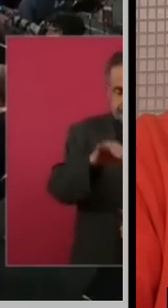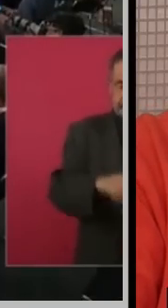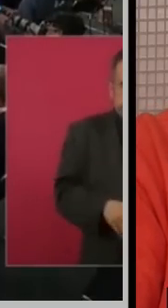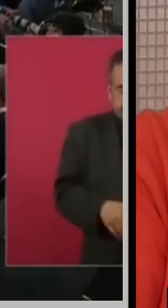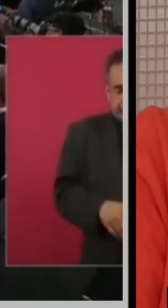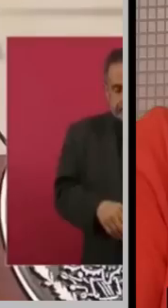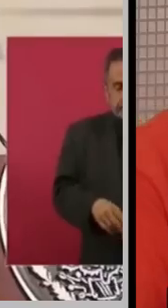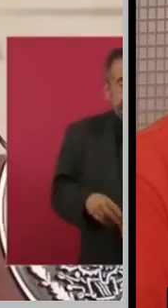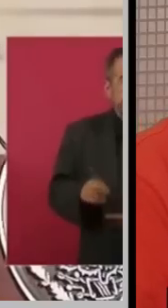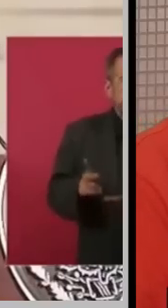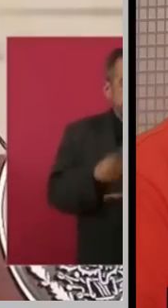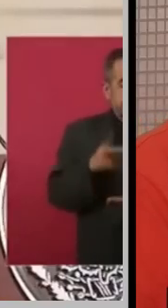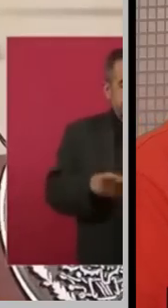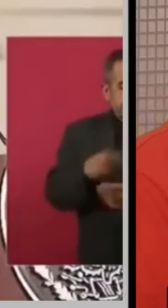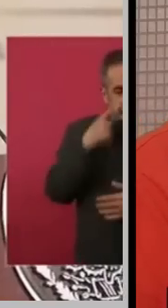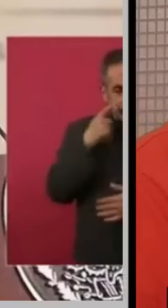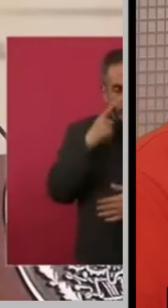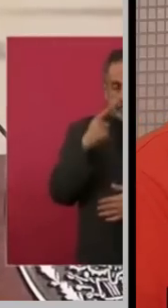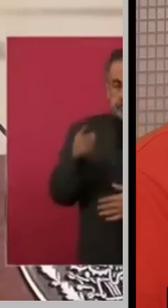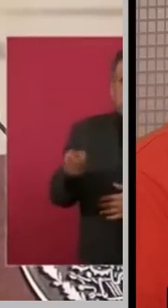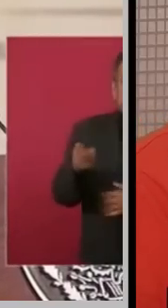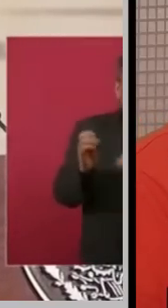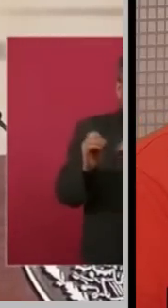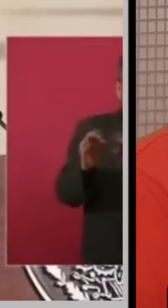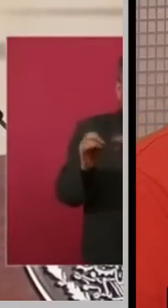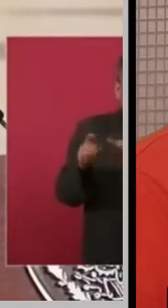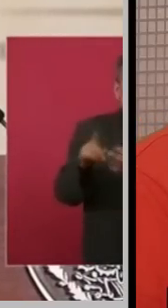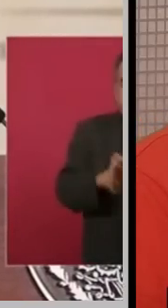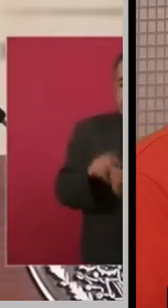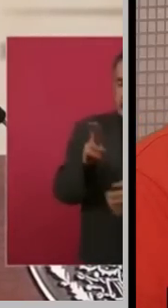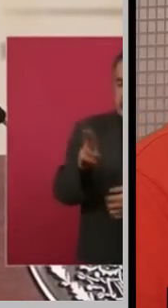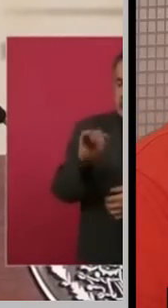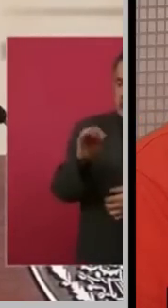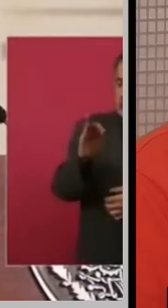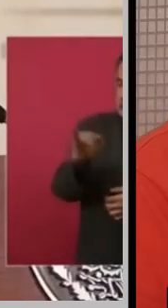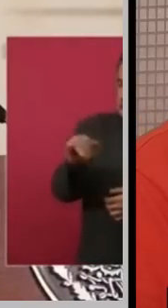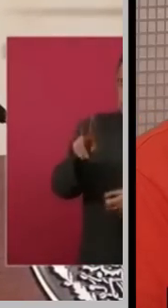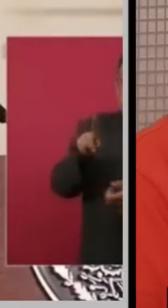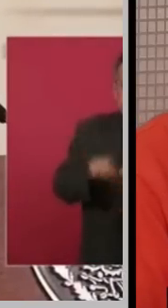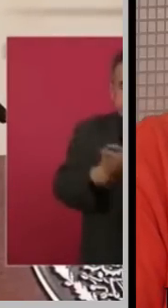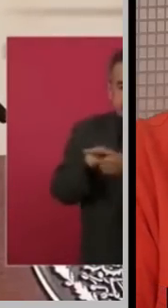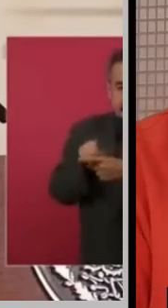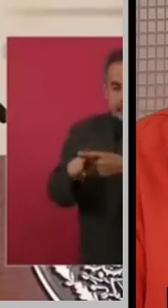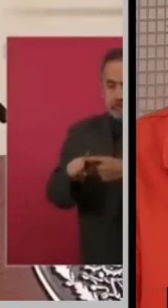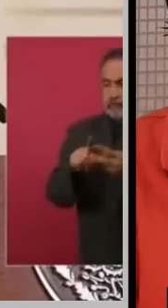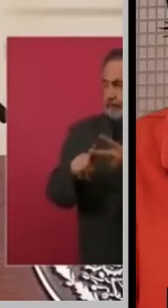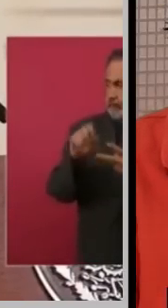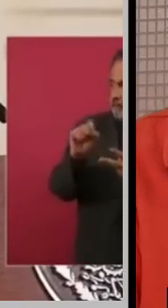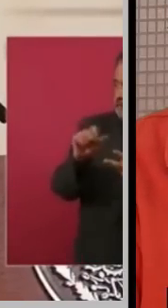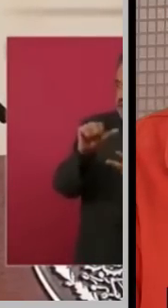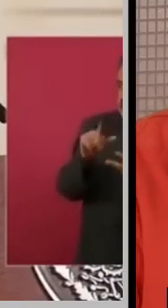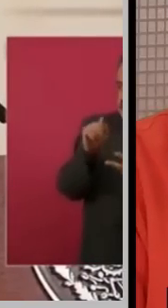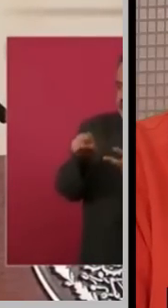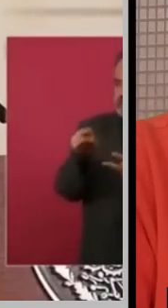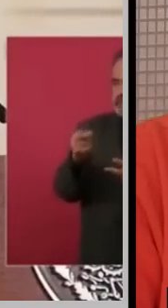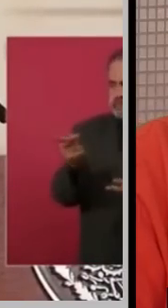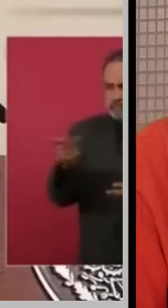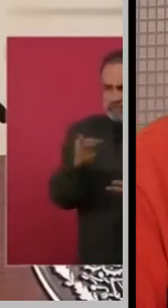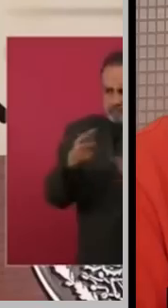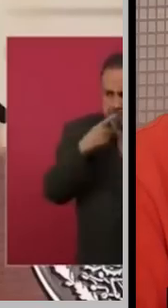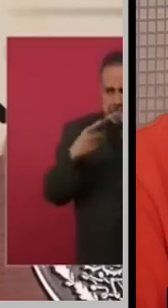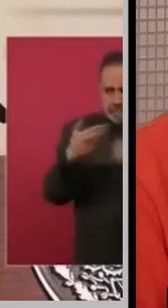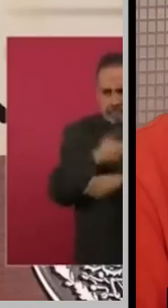tanto la oficina de inteligencia financiera de Hacienda como el SAT están